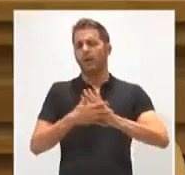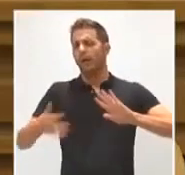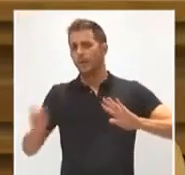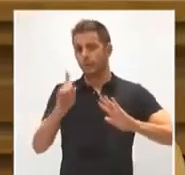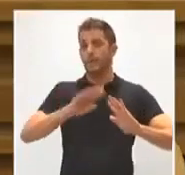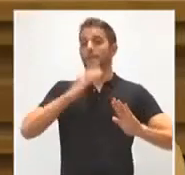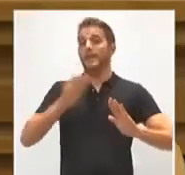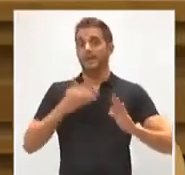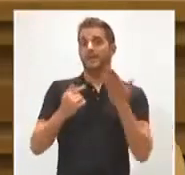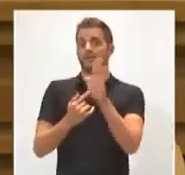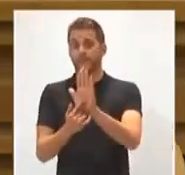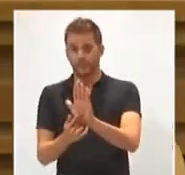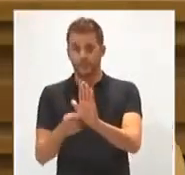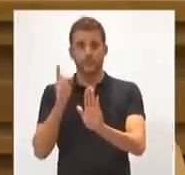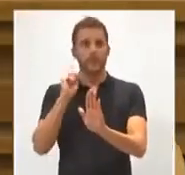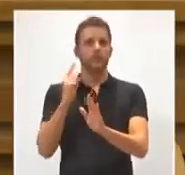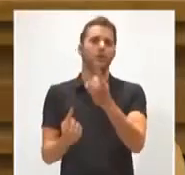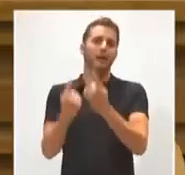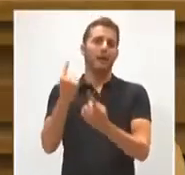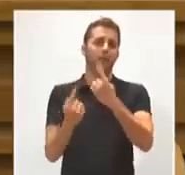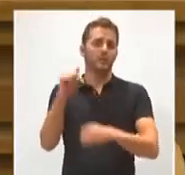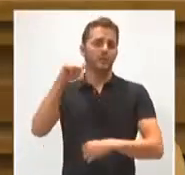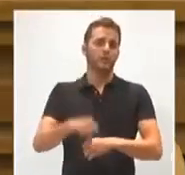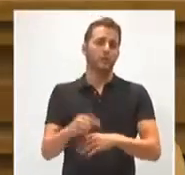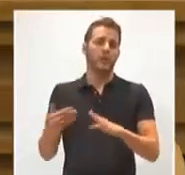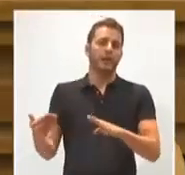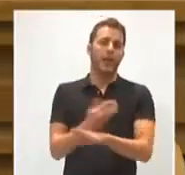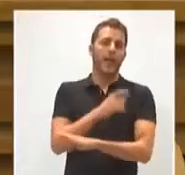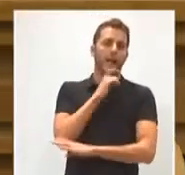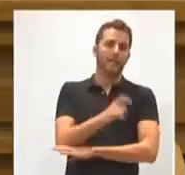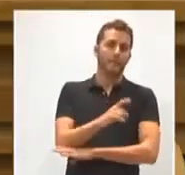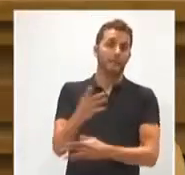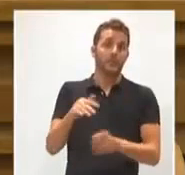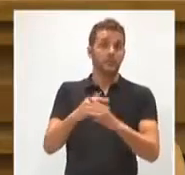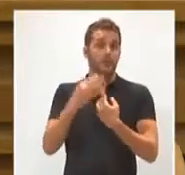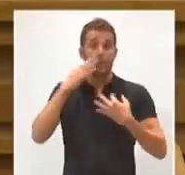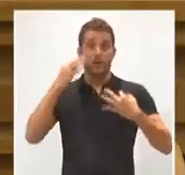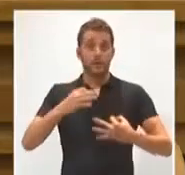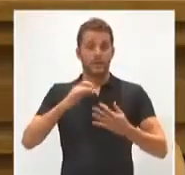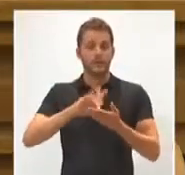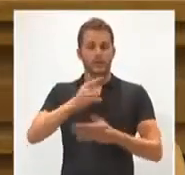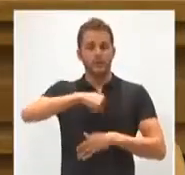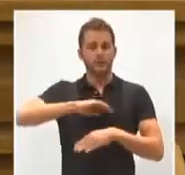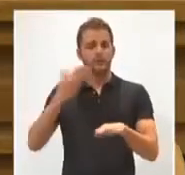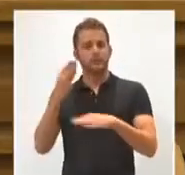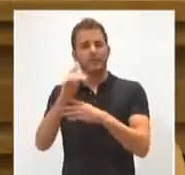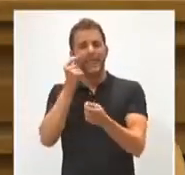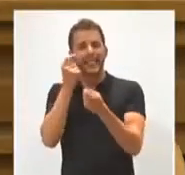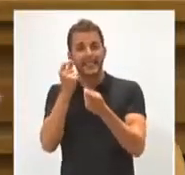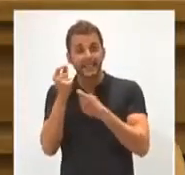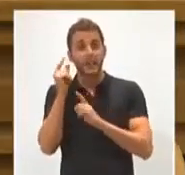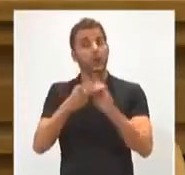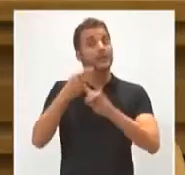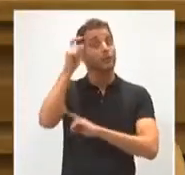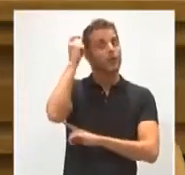resolución sólo algunas las podré mencionar de anticipo pero la realidad es que lo queremos plantear con detalle para no confundir con otro